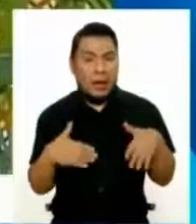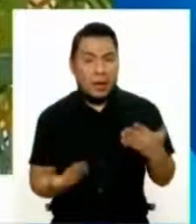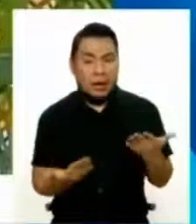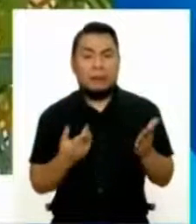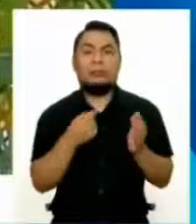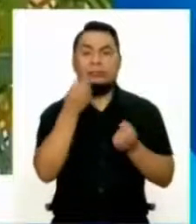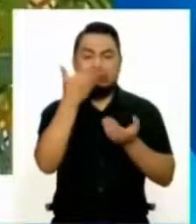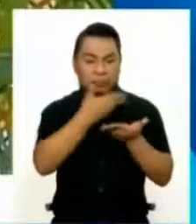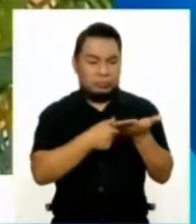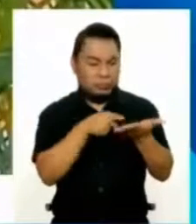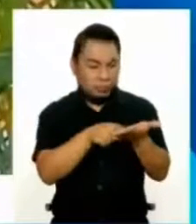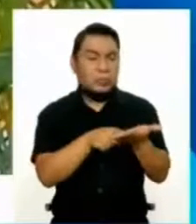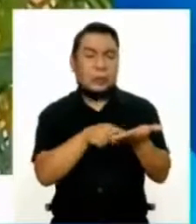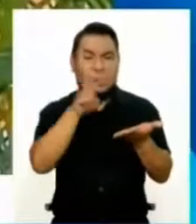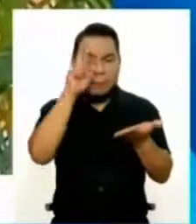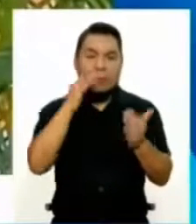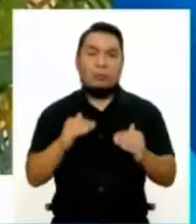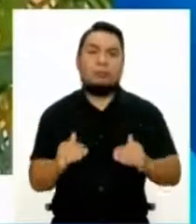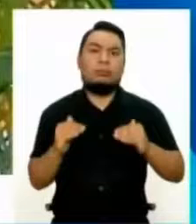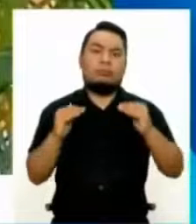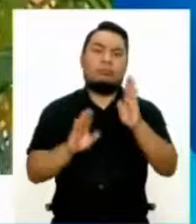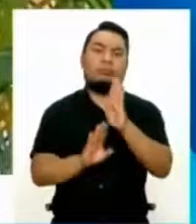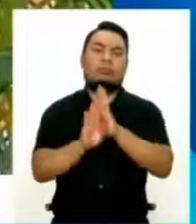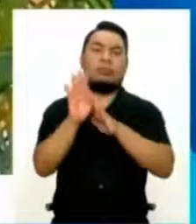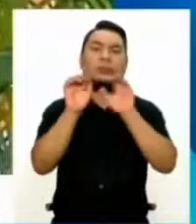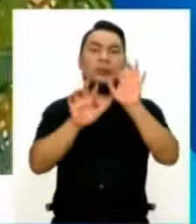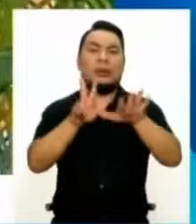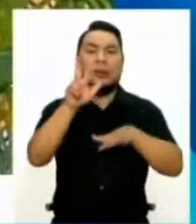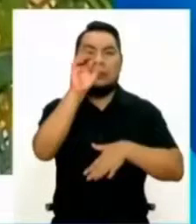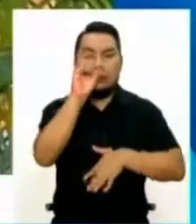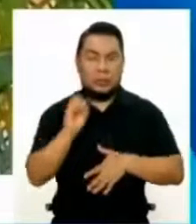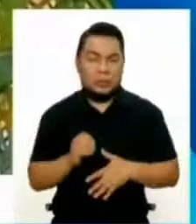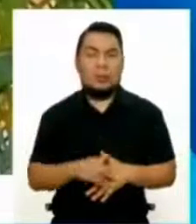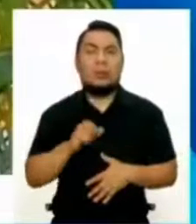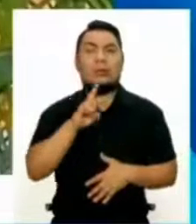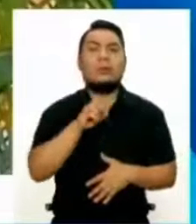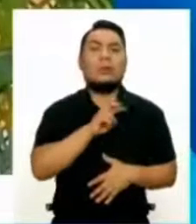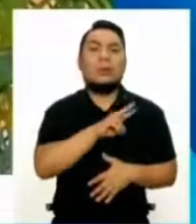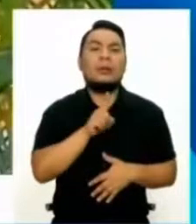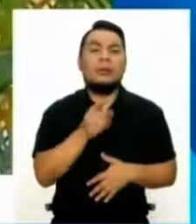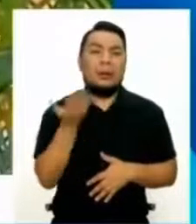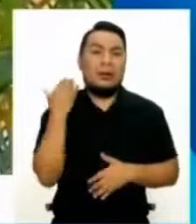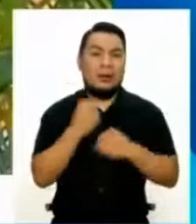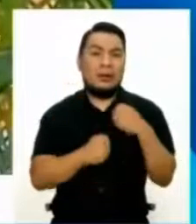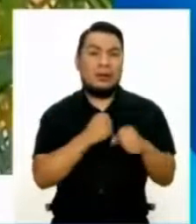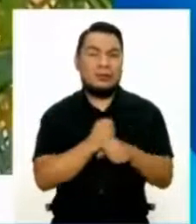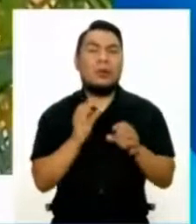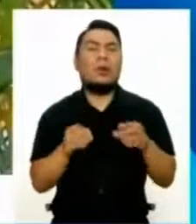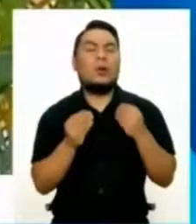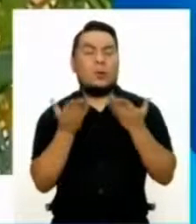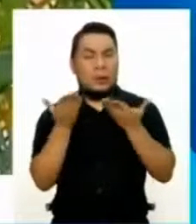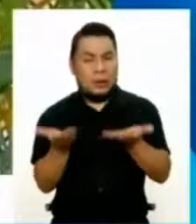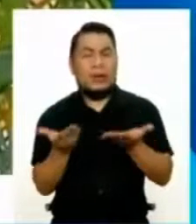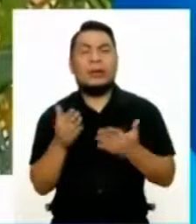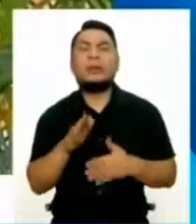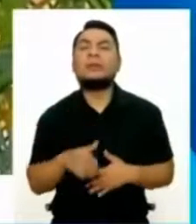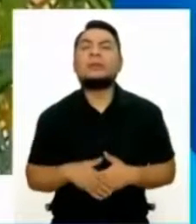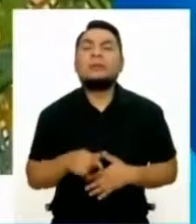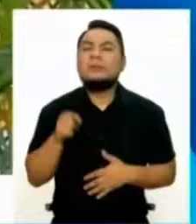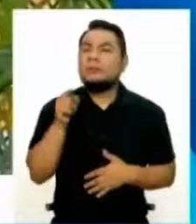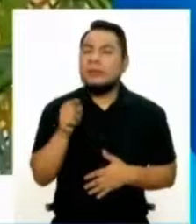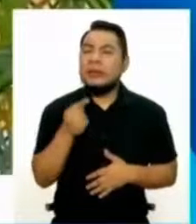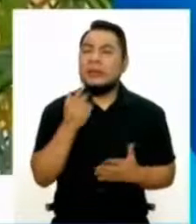habría registrado una expansión del 13% en el 2021, debido que no solo a un